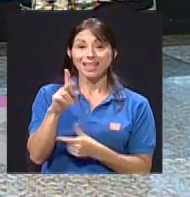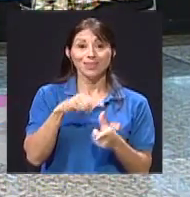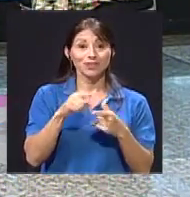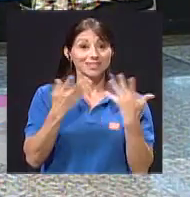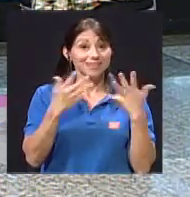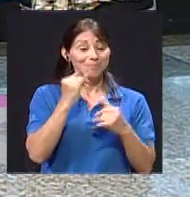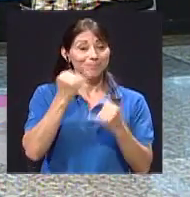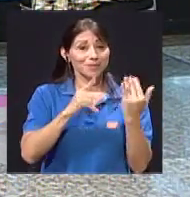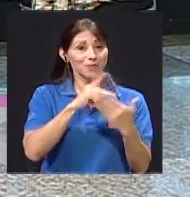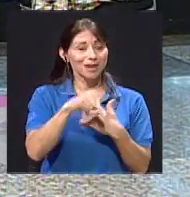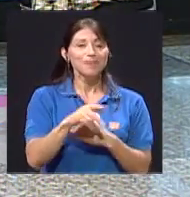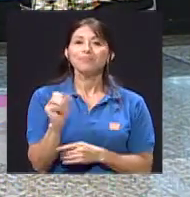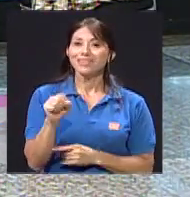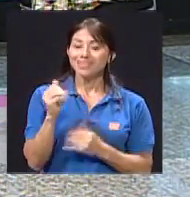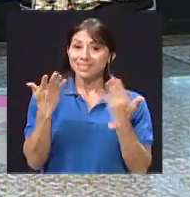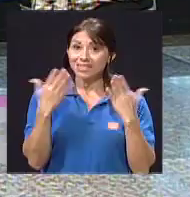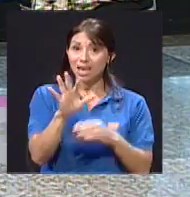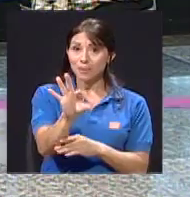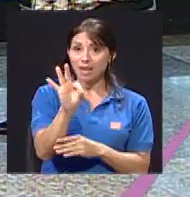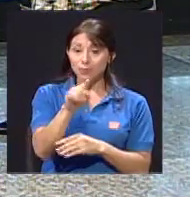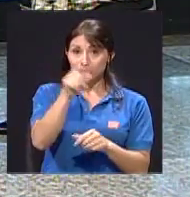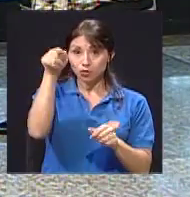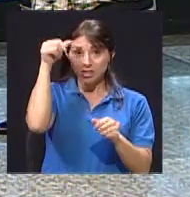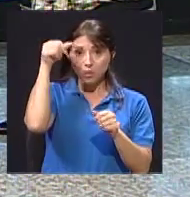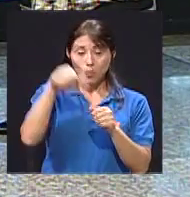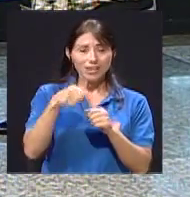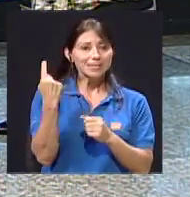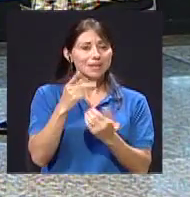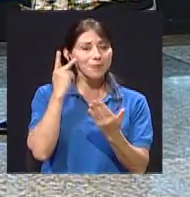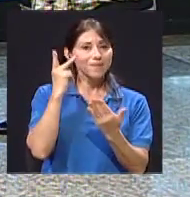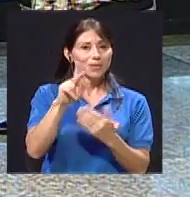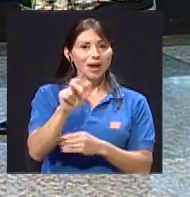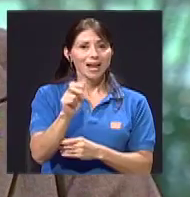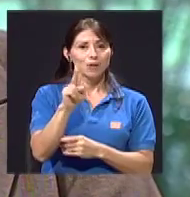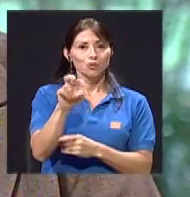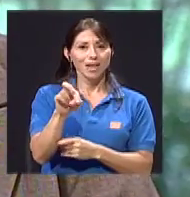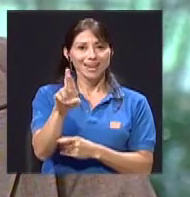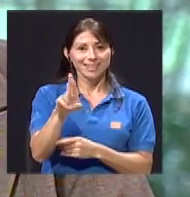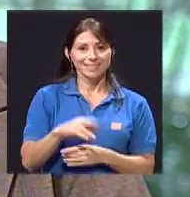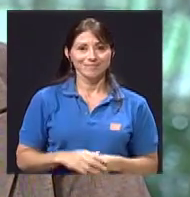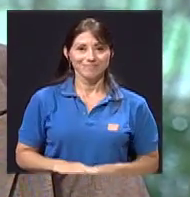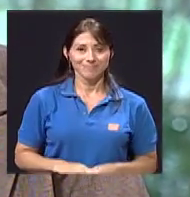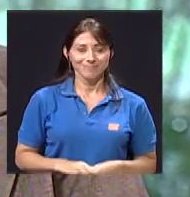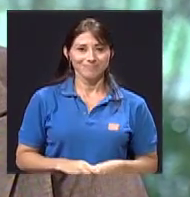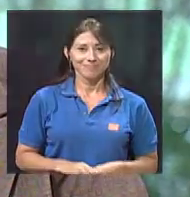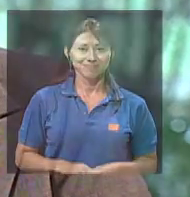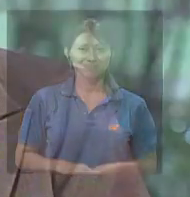llegó nuestro programa. Así es, desde ya la invitación. Recuerde estar siempre en la sintonía de su canal UCR.